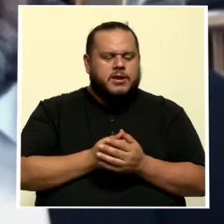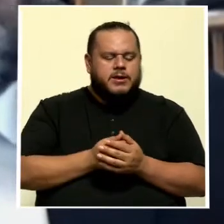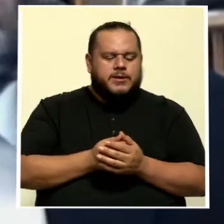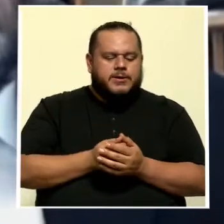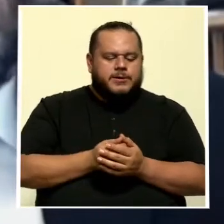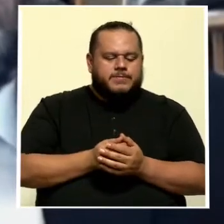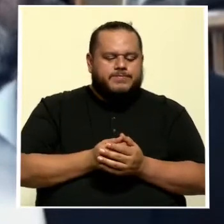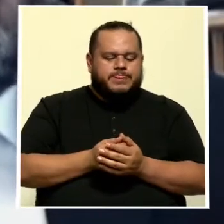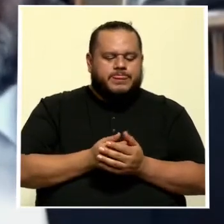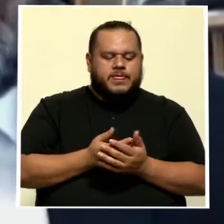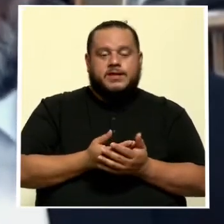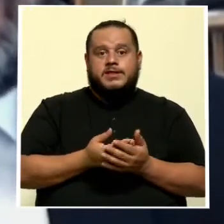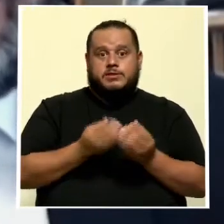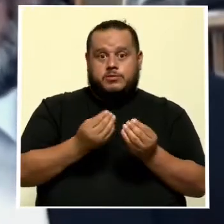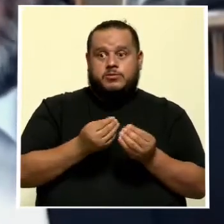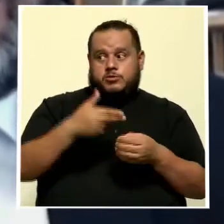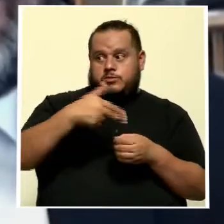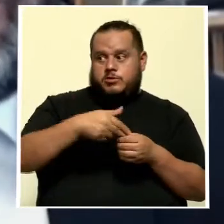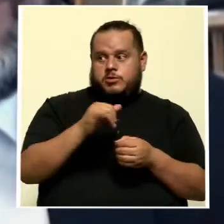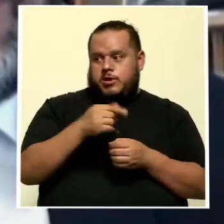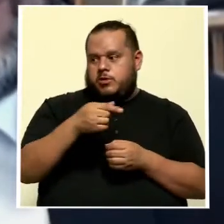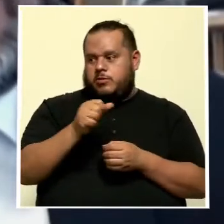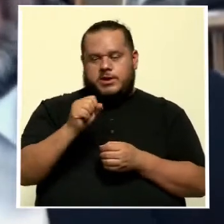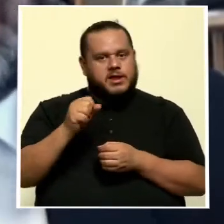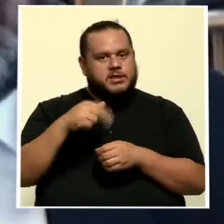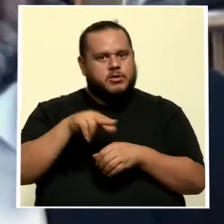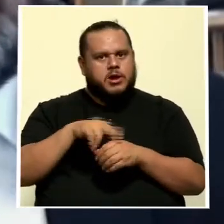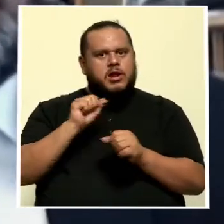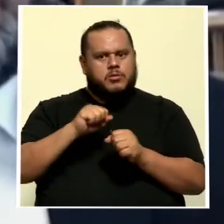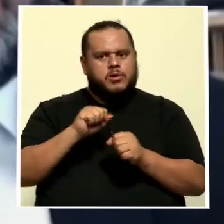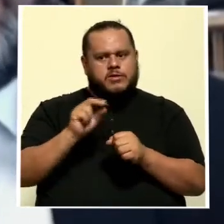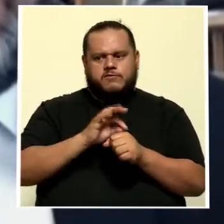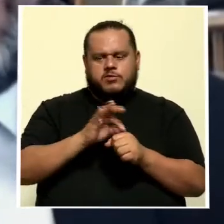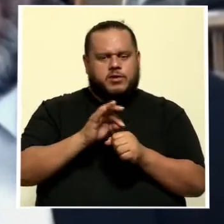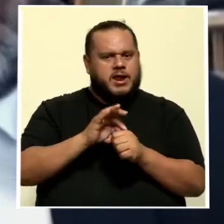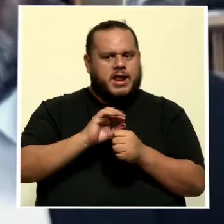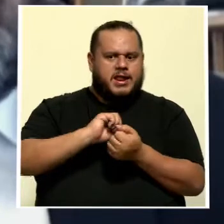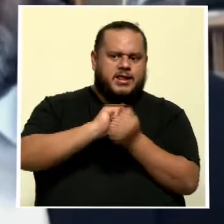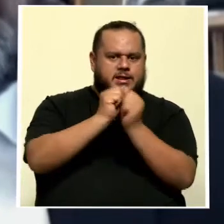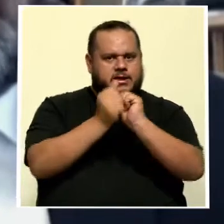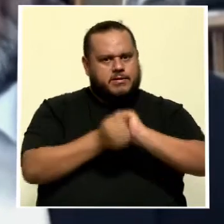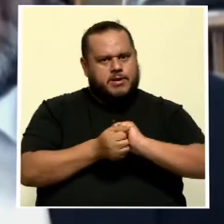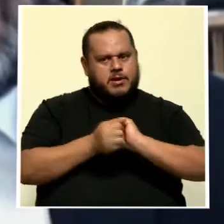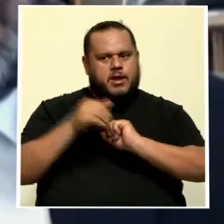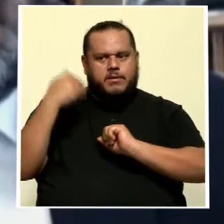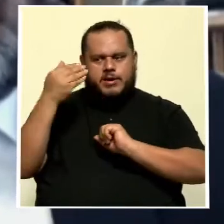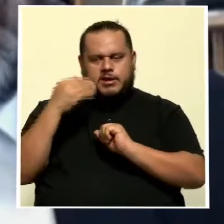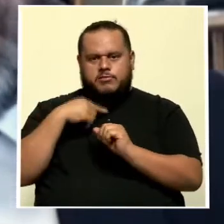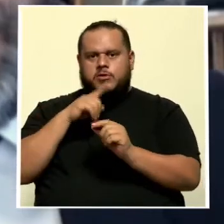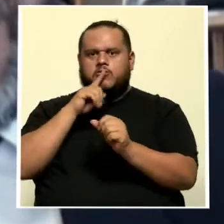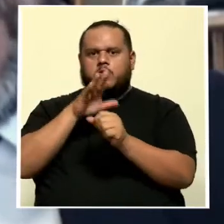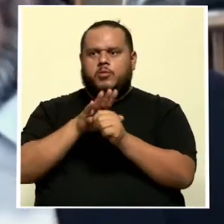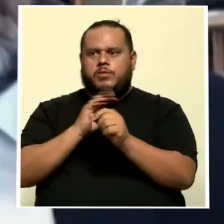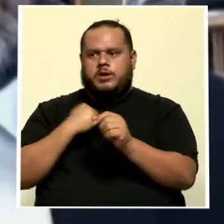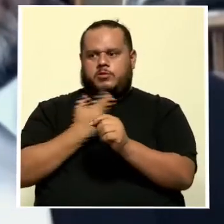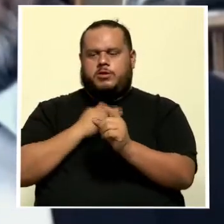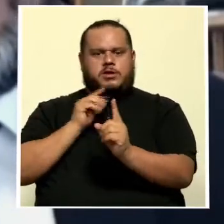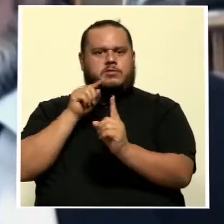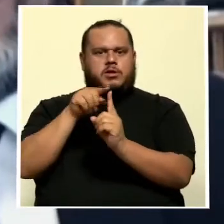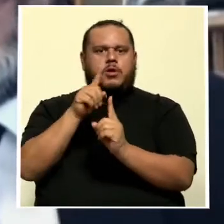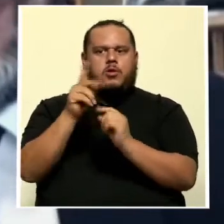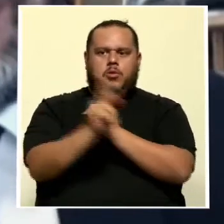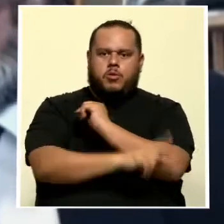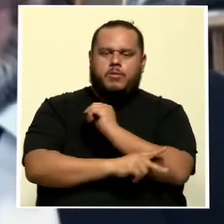si tanto el petróleo como el gas natural nos pueden servir de transición para luego cumplir nuestras metas, pero en un país rico, en un